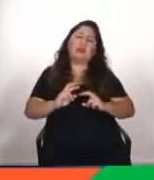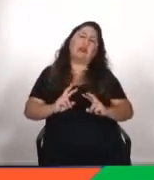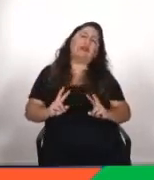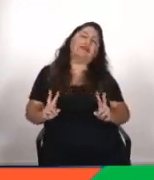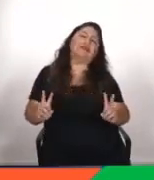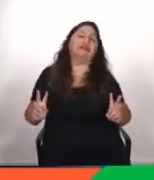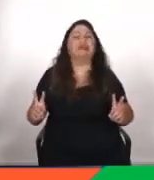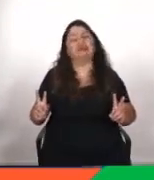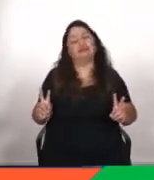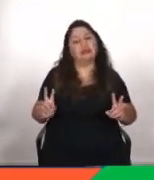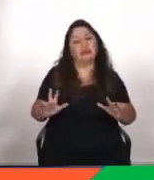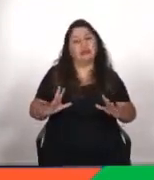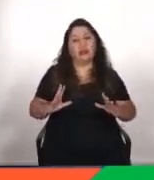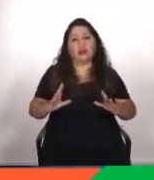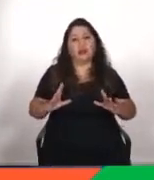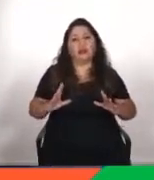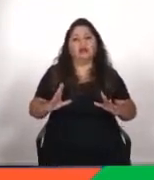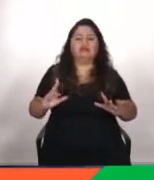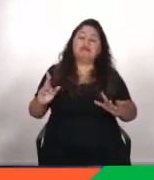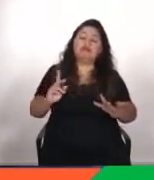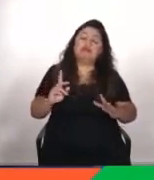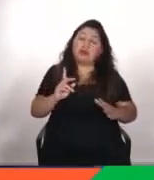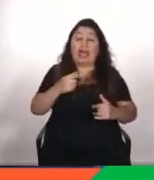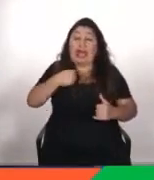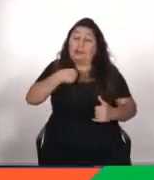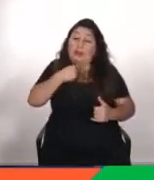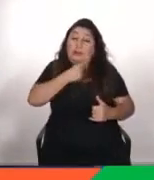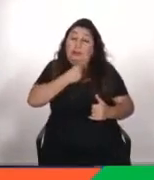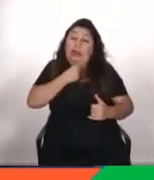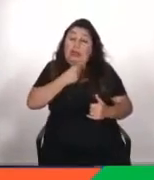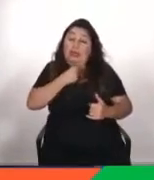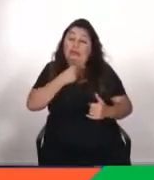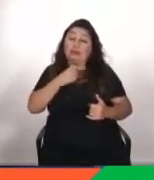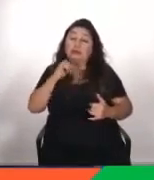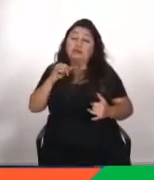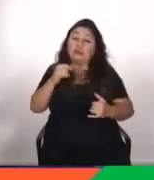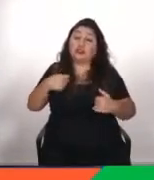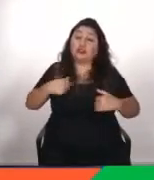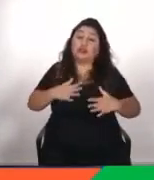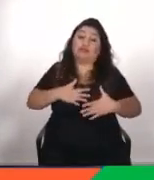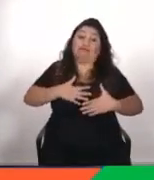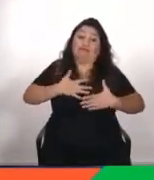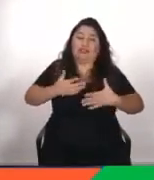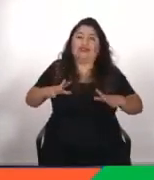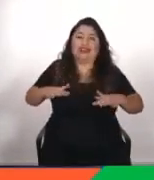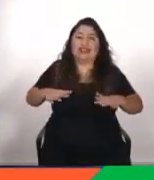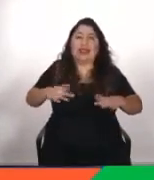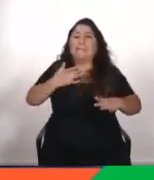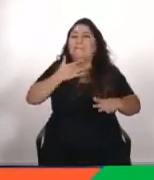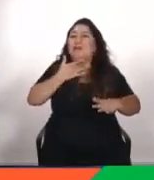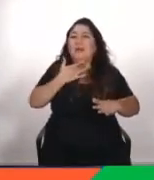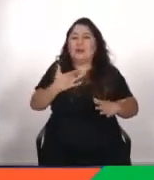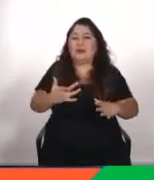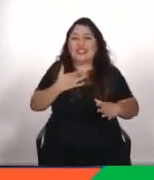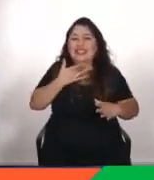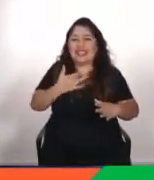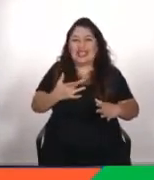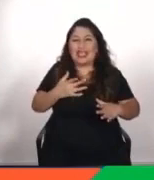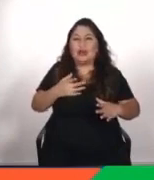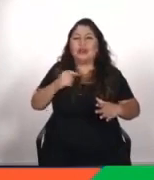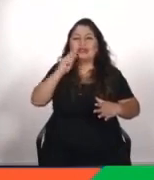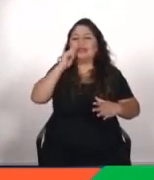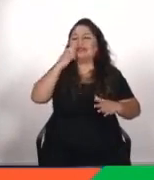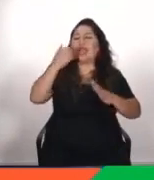¿no? Porque a mí me encantan las matemáticas, me encantan y me proporcionan felicidad porque encuentro que tienen sentido, que tienen significado para mí.